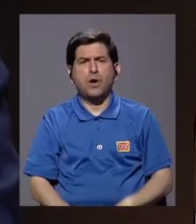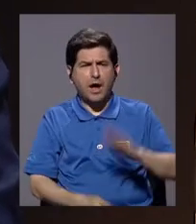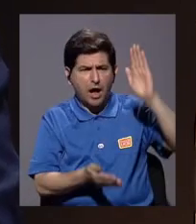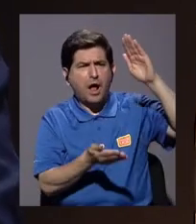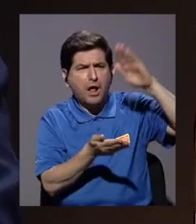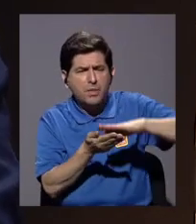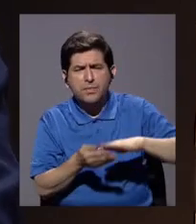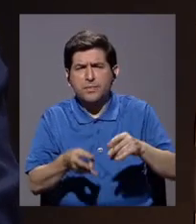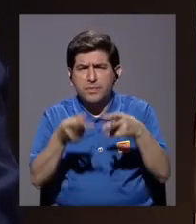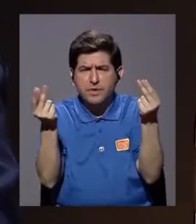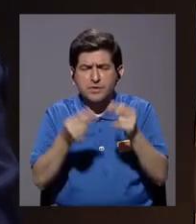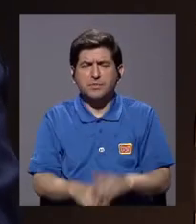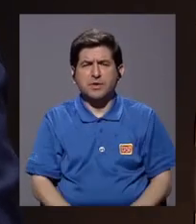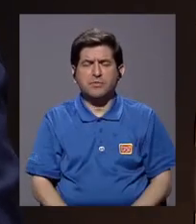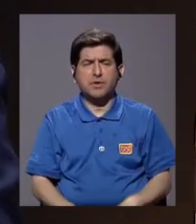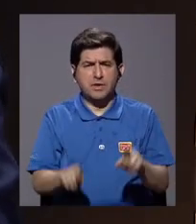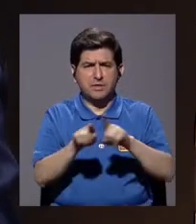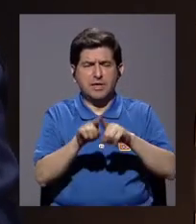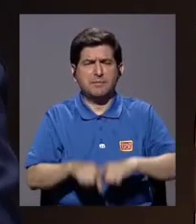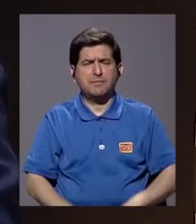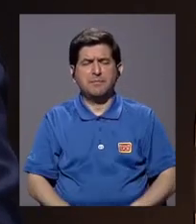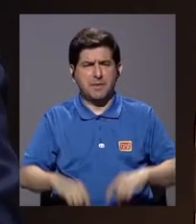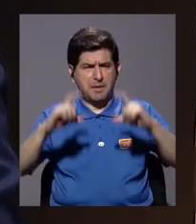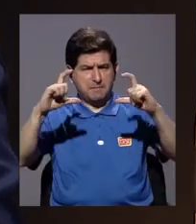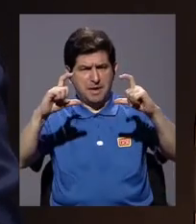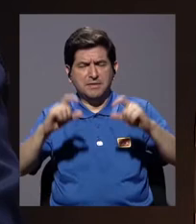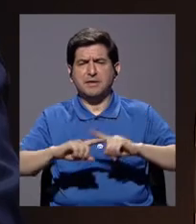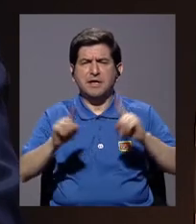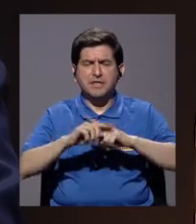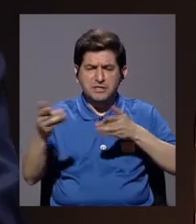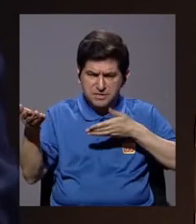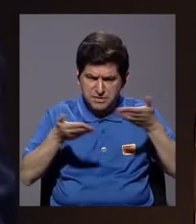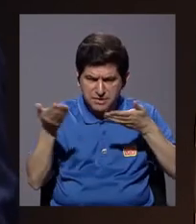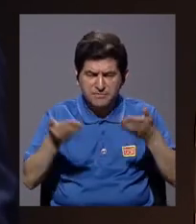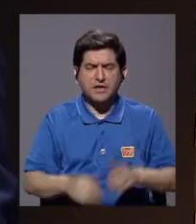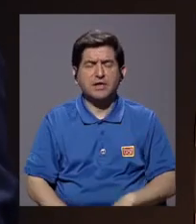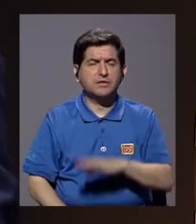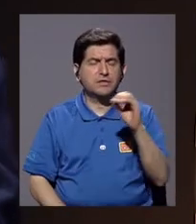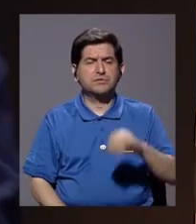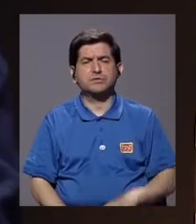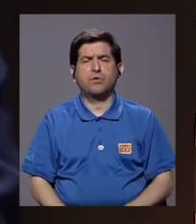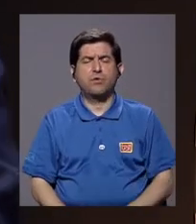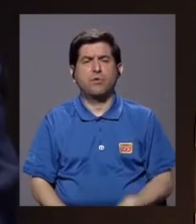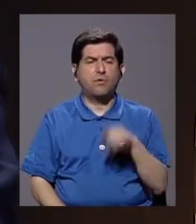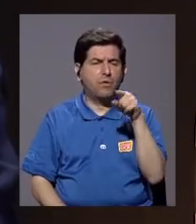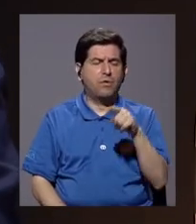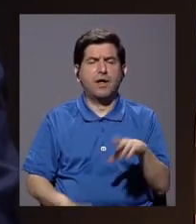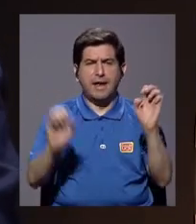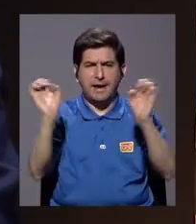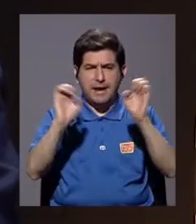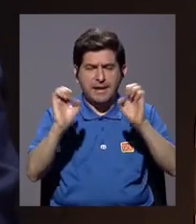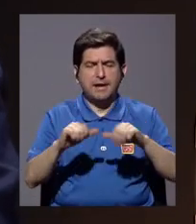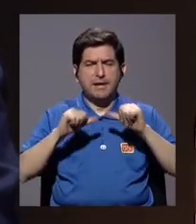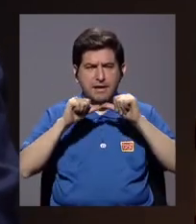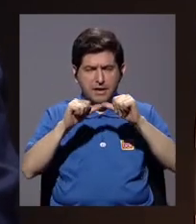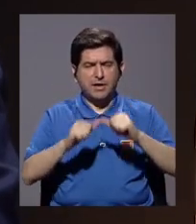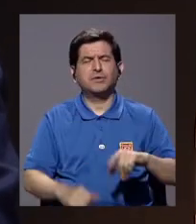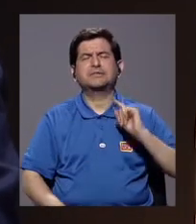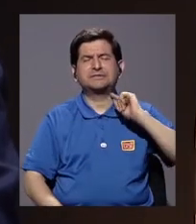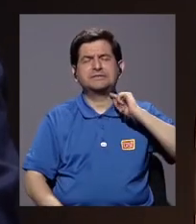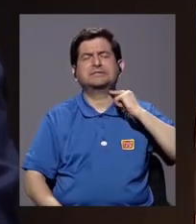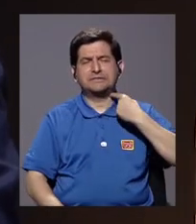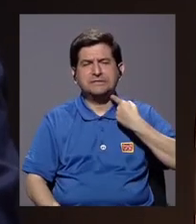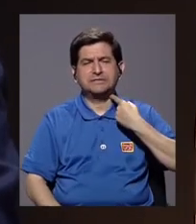sus costos, las baterías han disminuido, hay muchos otros servicios, perdón, otras fuentes que siguen siendo